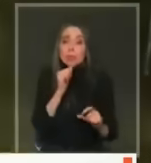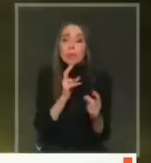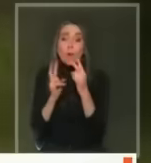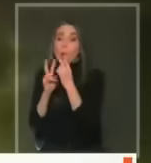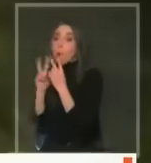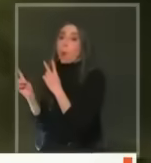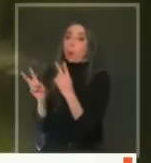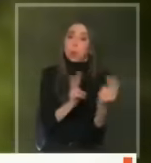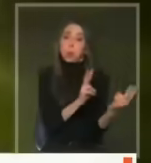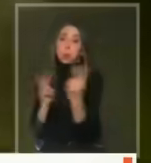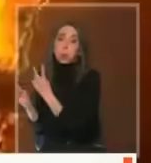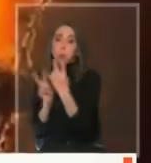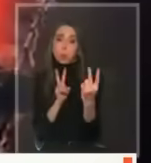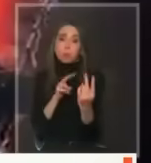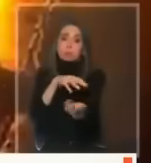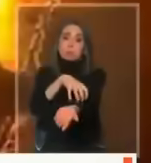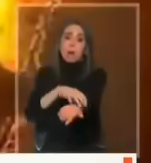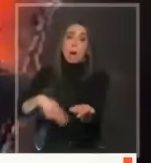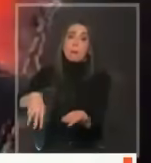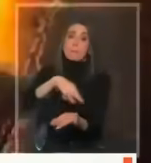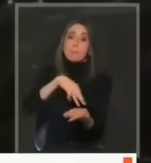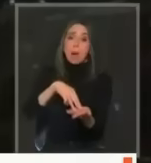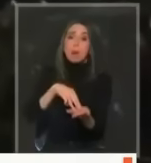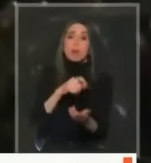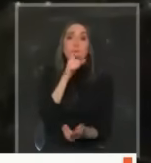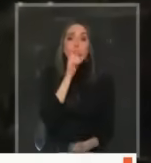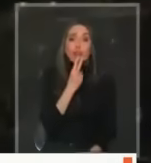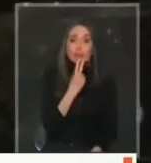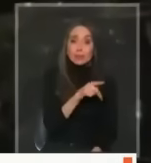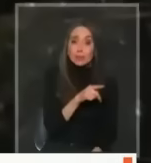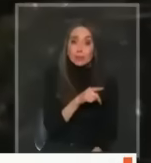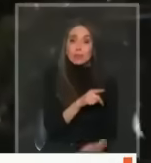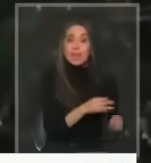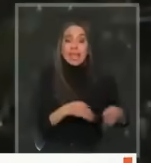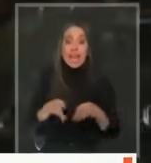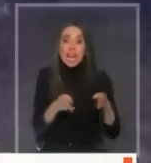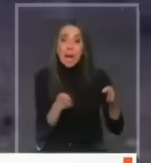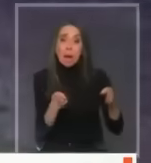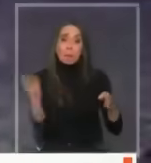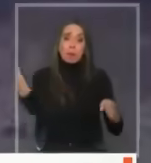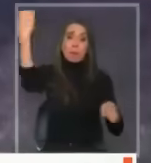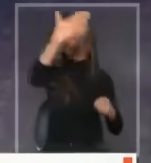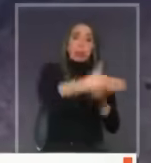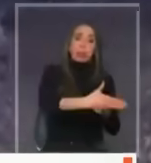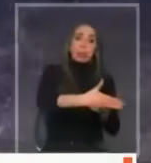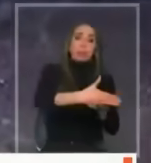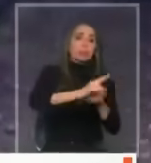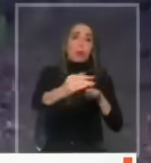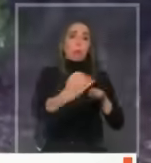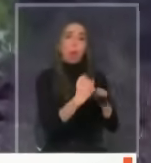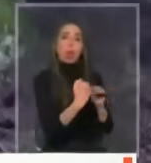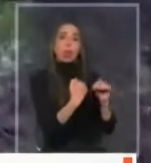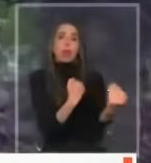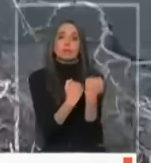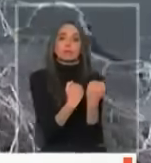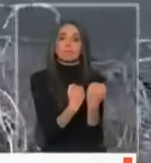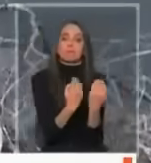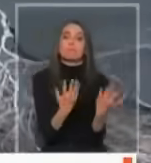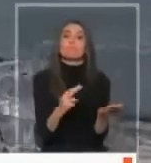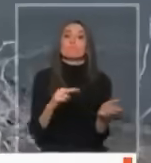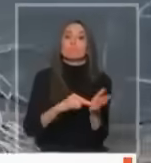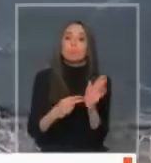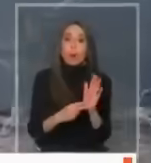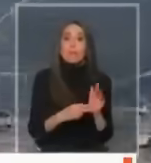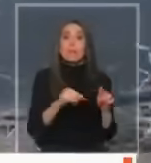también afectaron a la región del Maule. En Constitución, varios caminos quedaron cortados a raíz de árboles caídos. Por eso la tarea hoy en